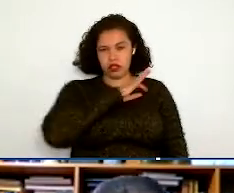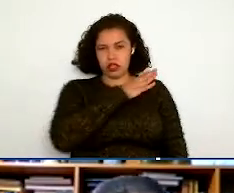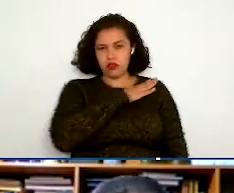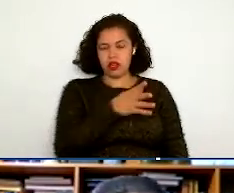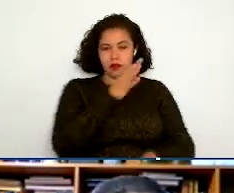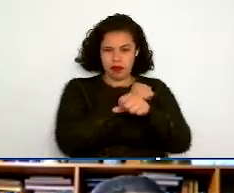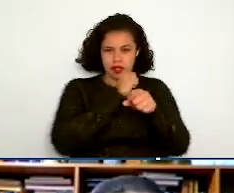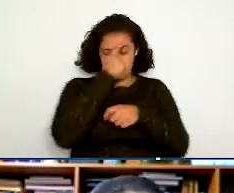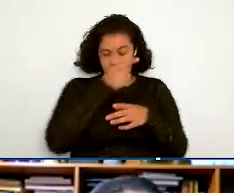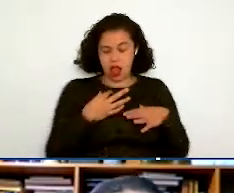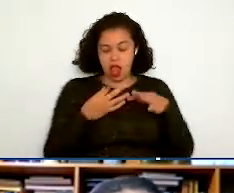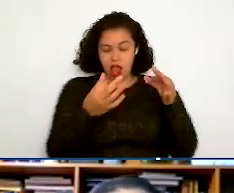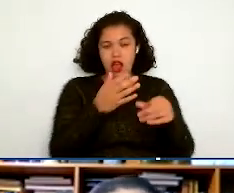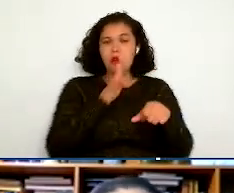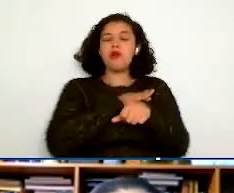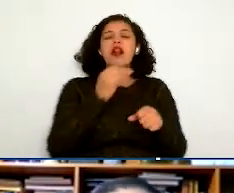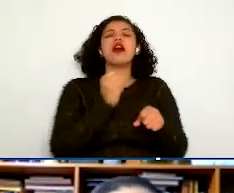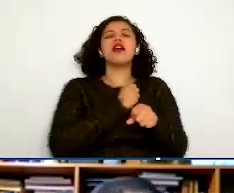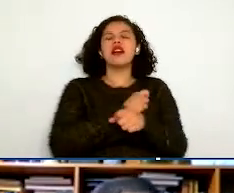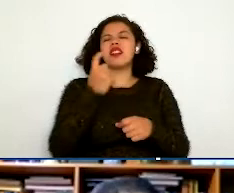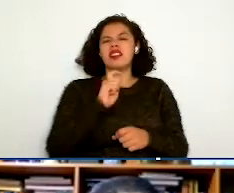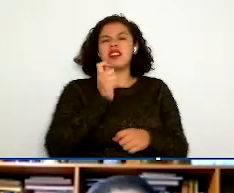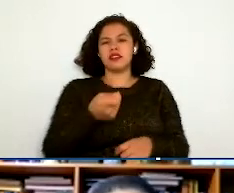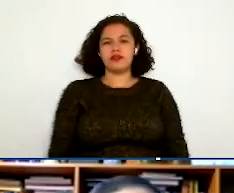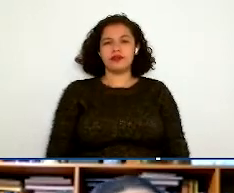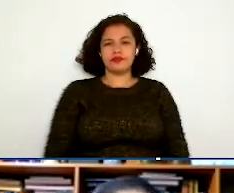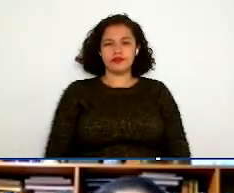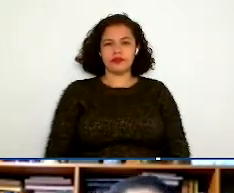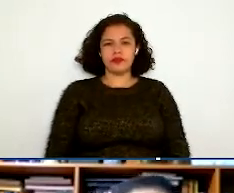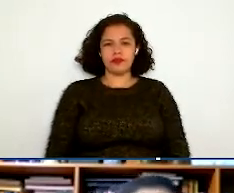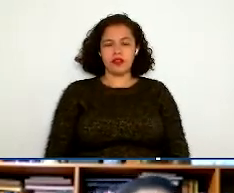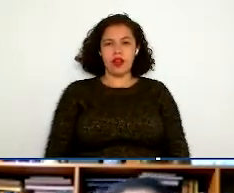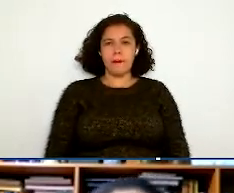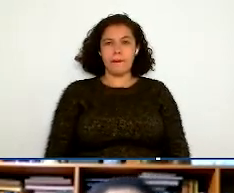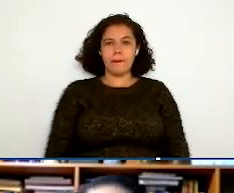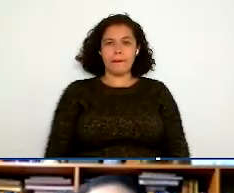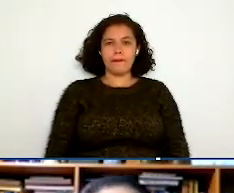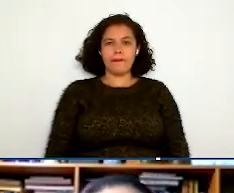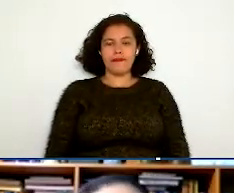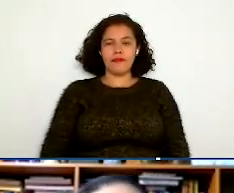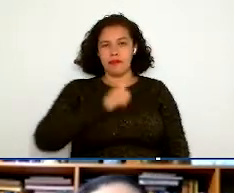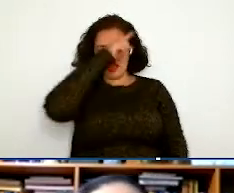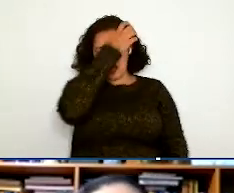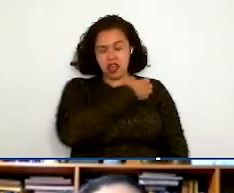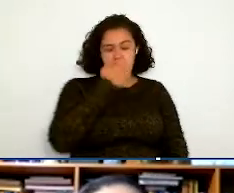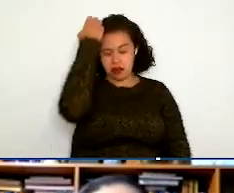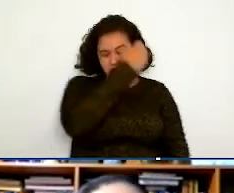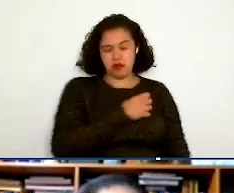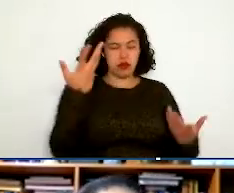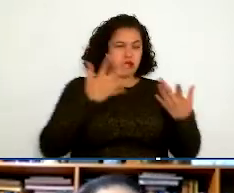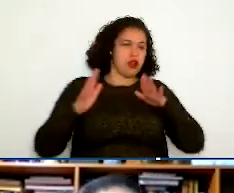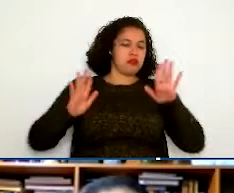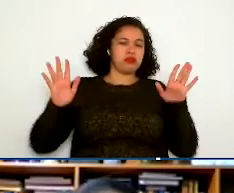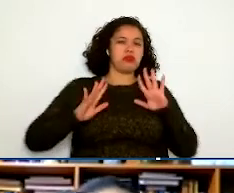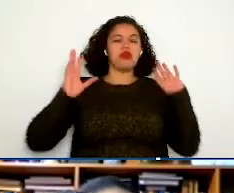calidad? ¿Cómo podríamos, ¿no? Sin entrar como en estas evaluaciones muy cuantitativas, sino